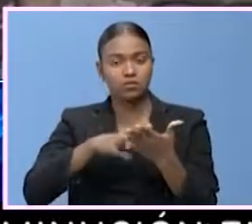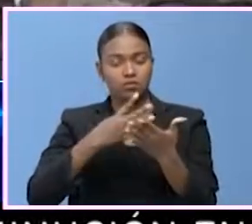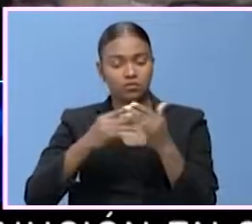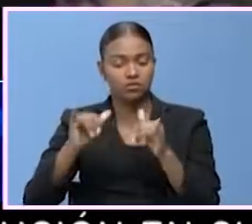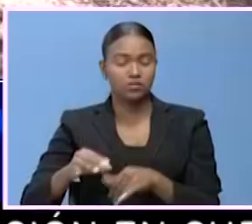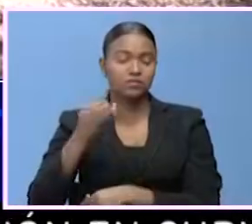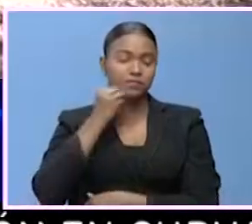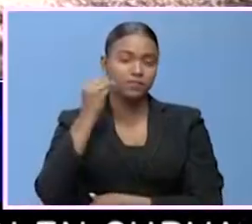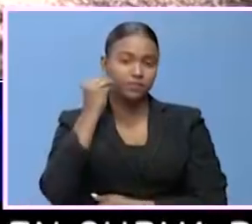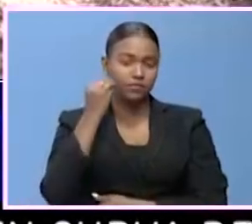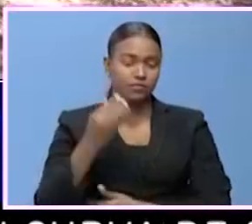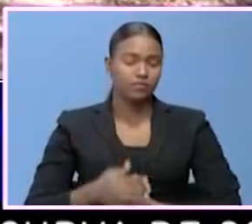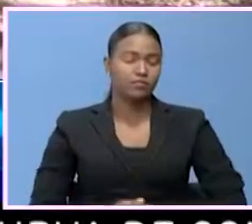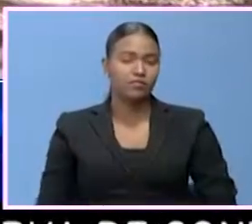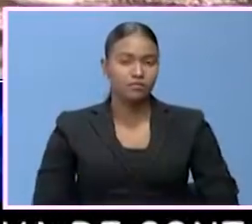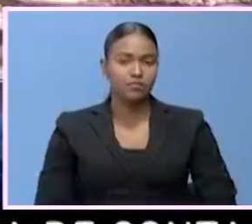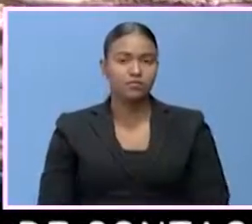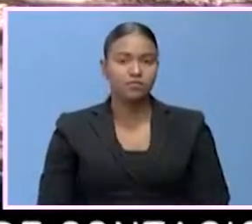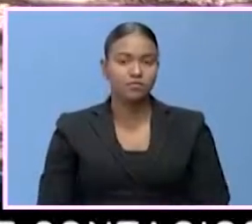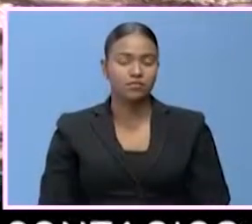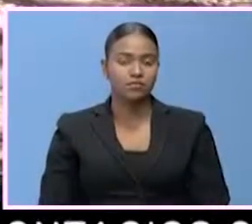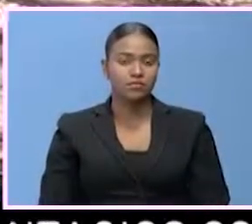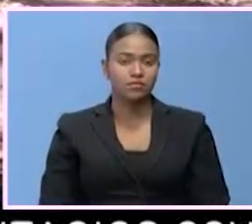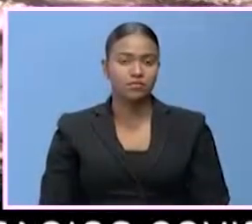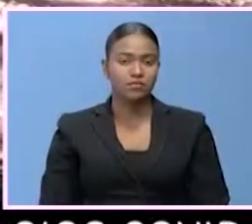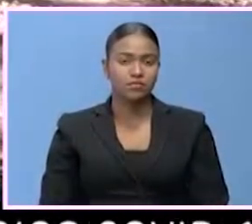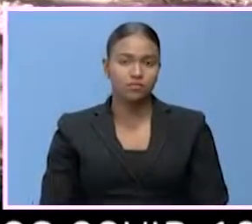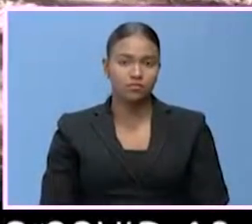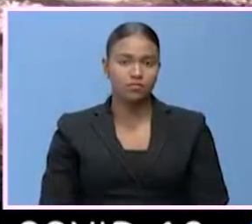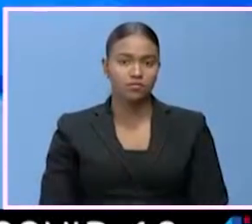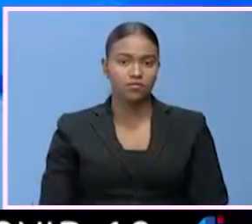horario del toque de queda.